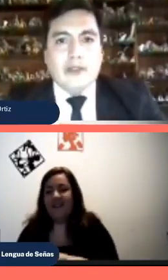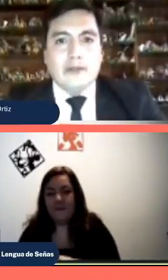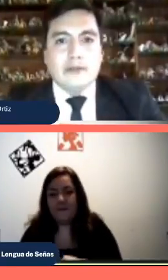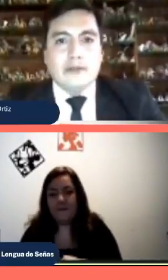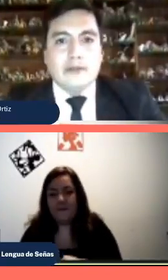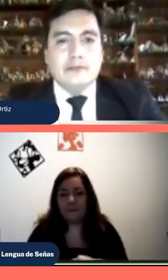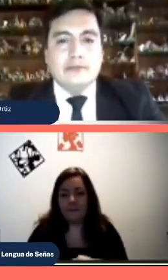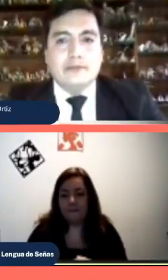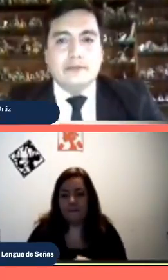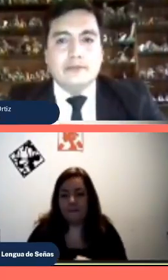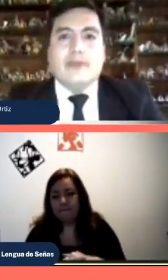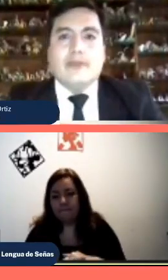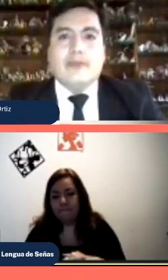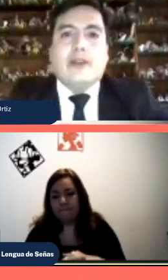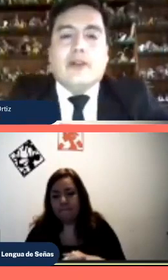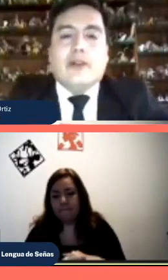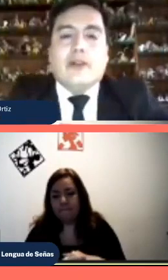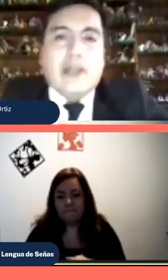Está bueno.